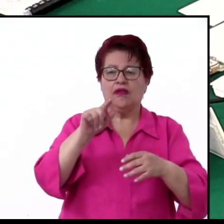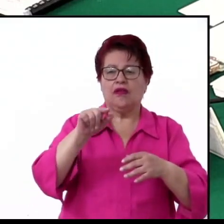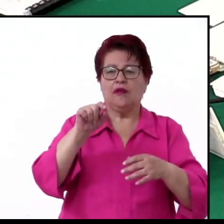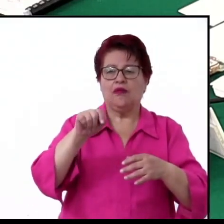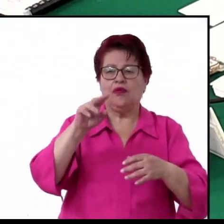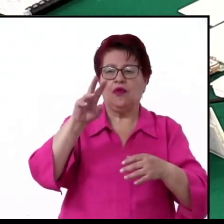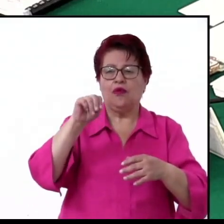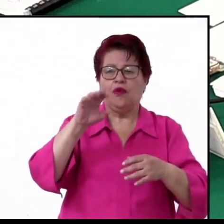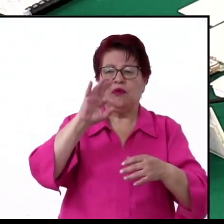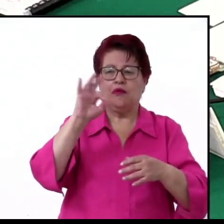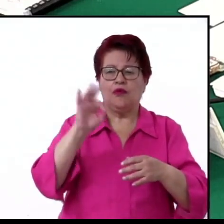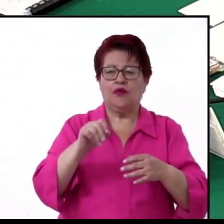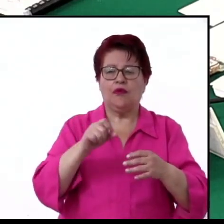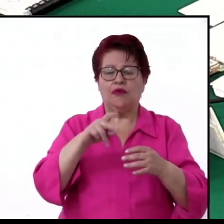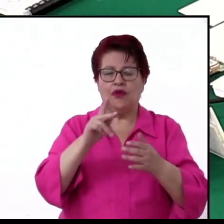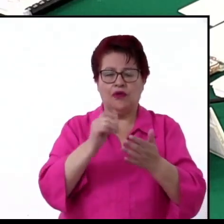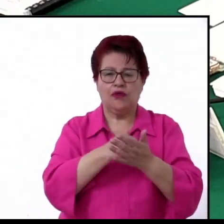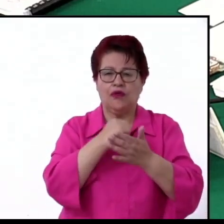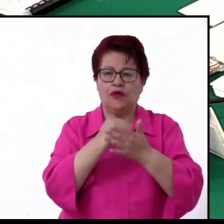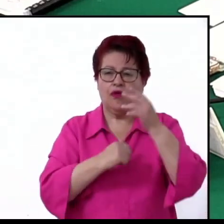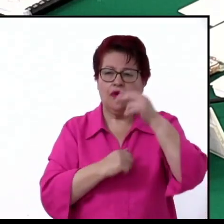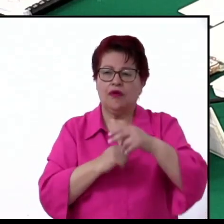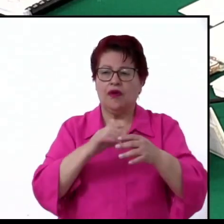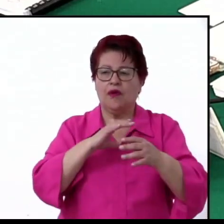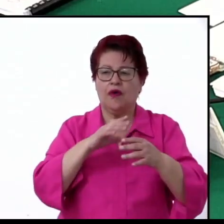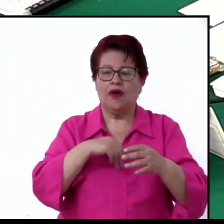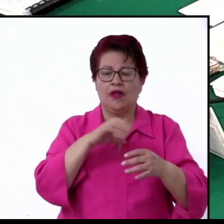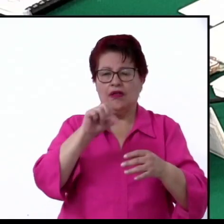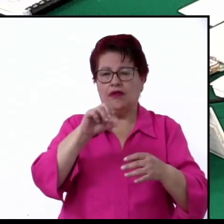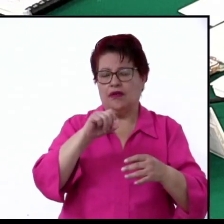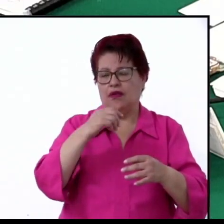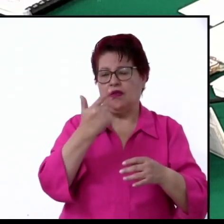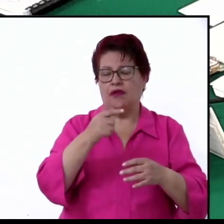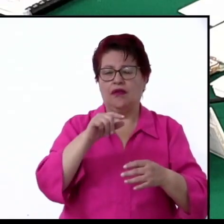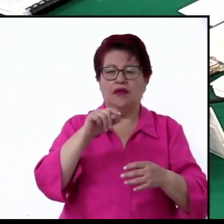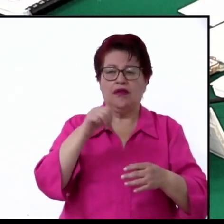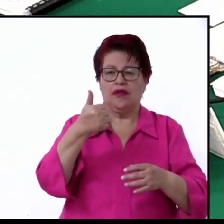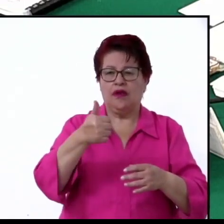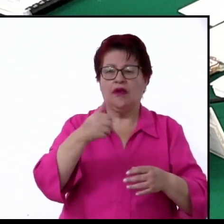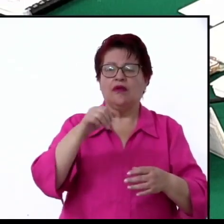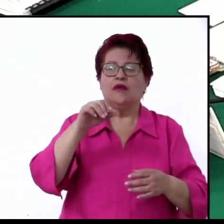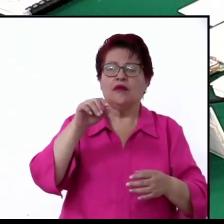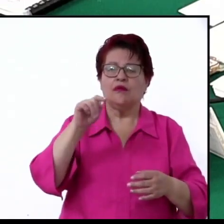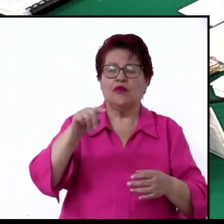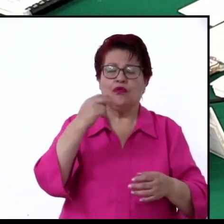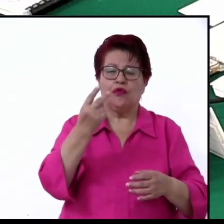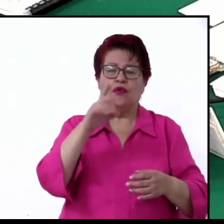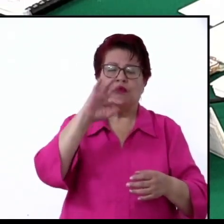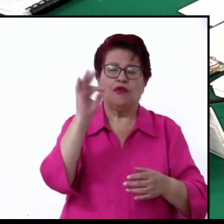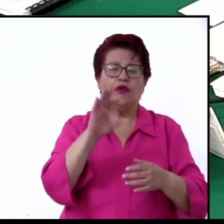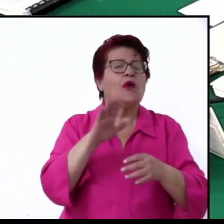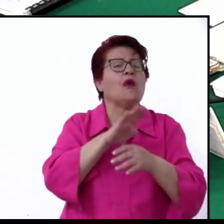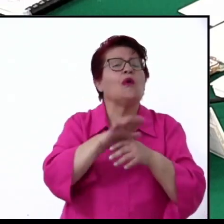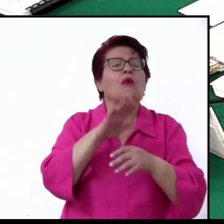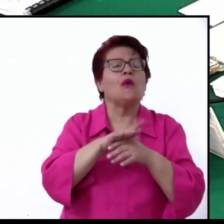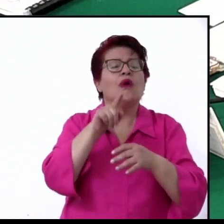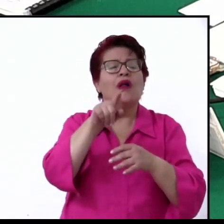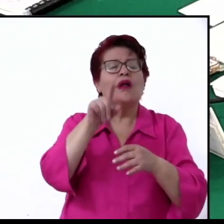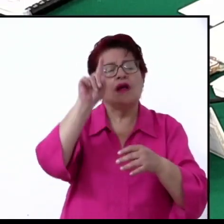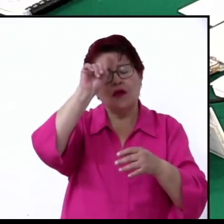77.9%, sin embargo, en la Ciudad de México es del 66.2%, ¿cuáles han sido